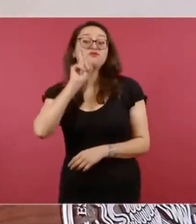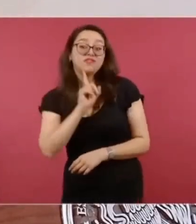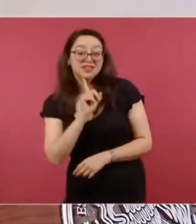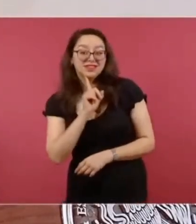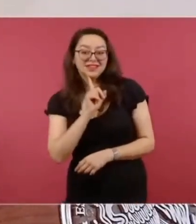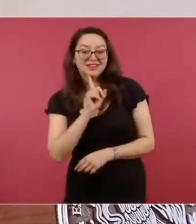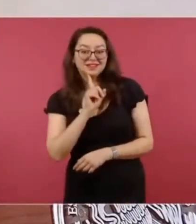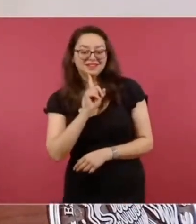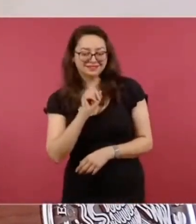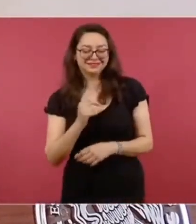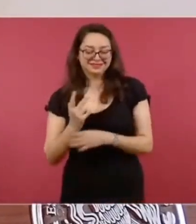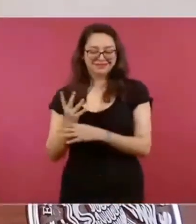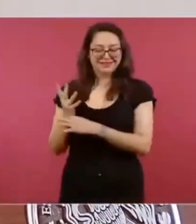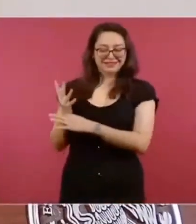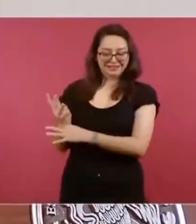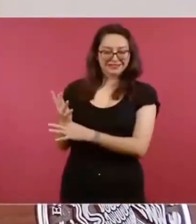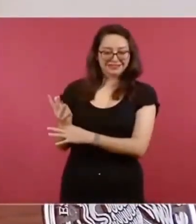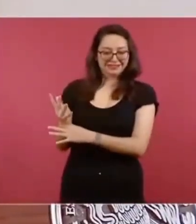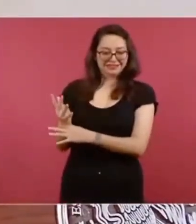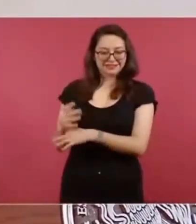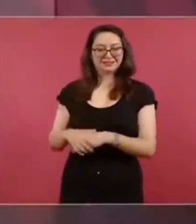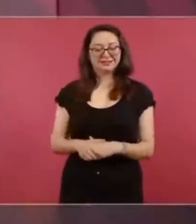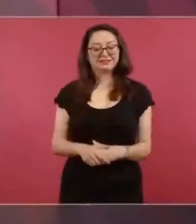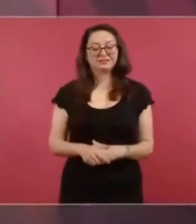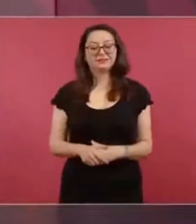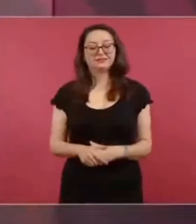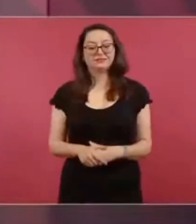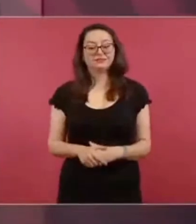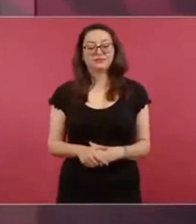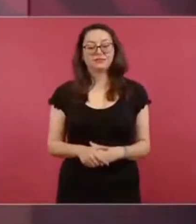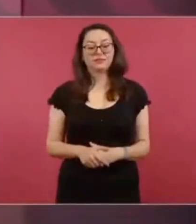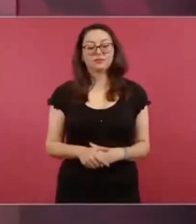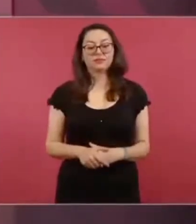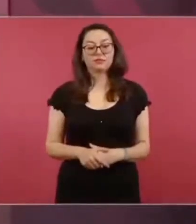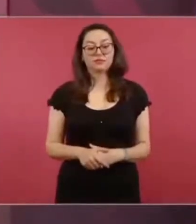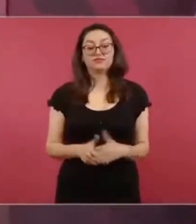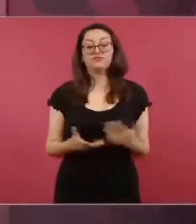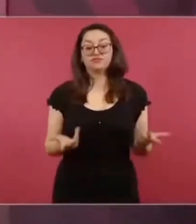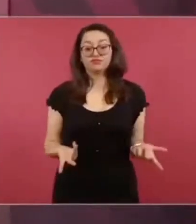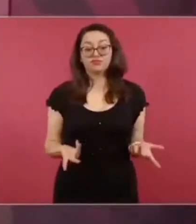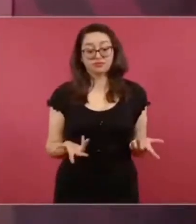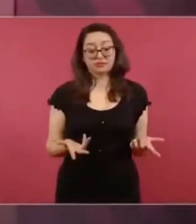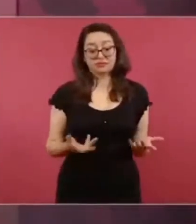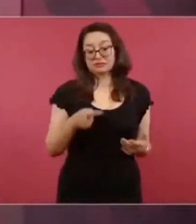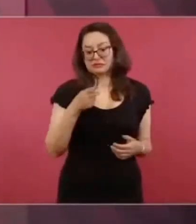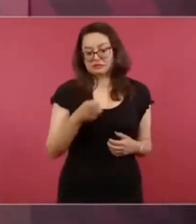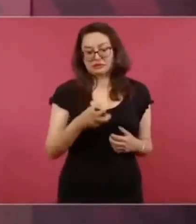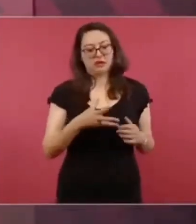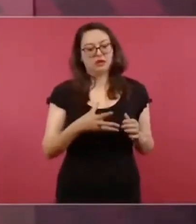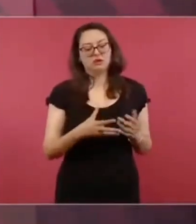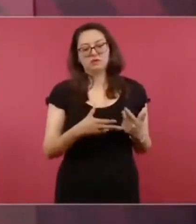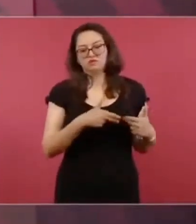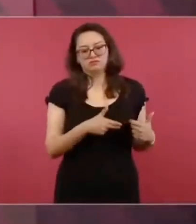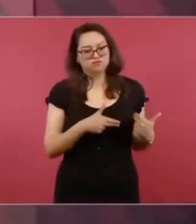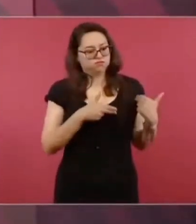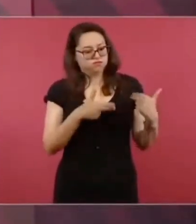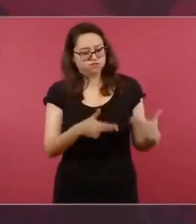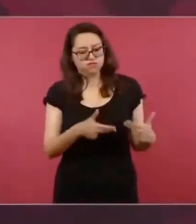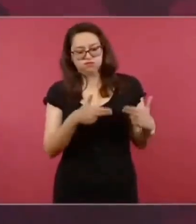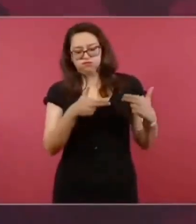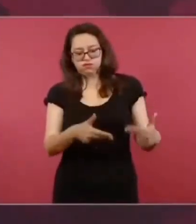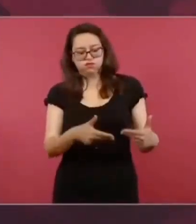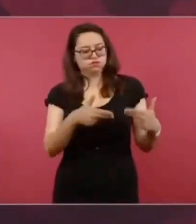Y así, pues todo el periodo posrevolucionario